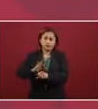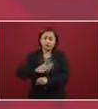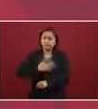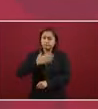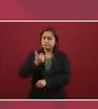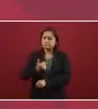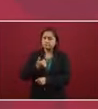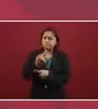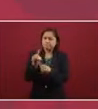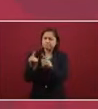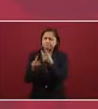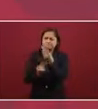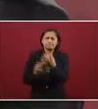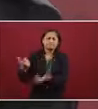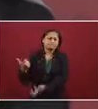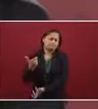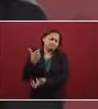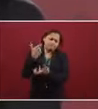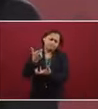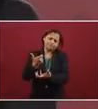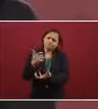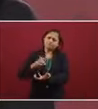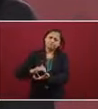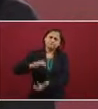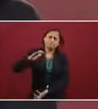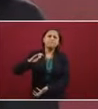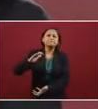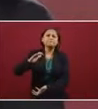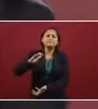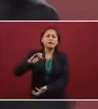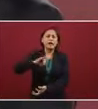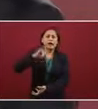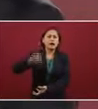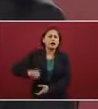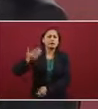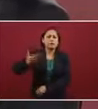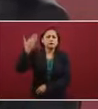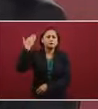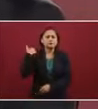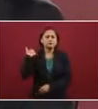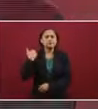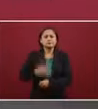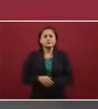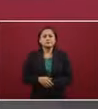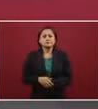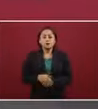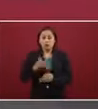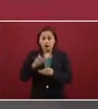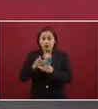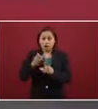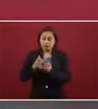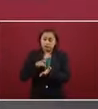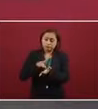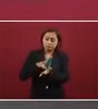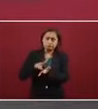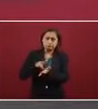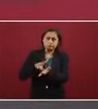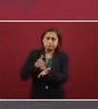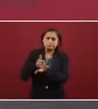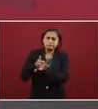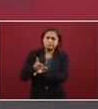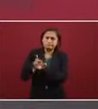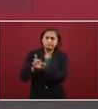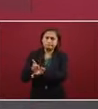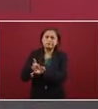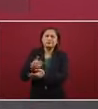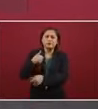se había visto en la historia. Se está ayudando mucho. Acabo de